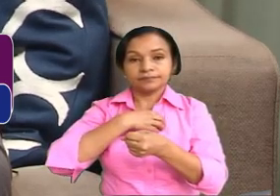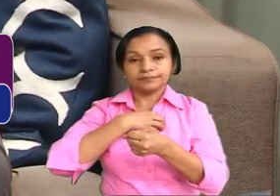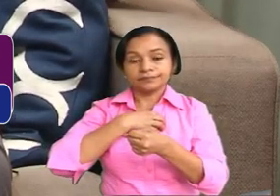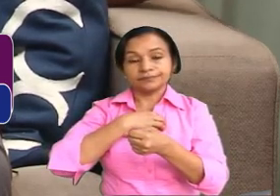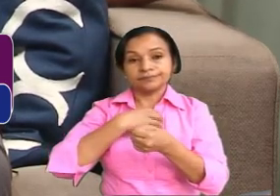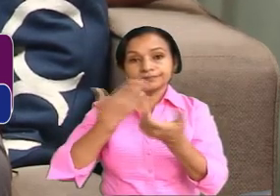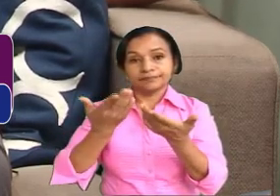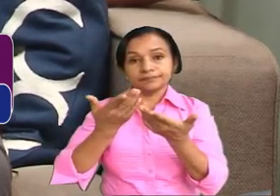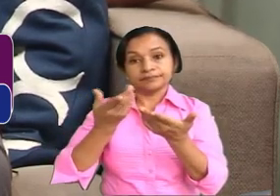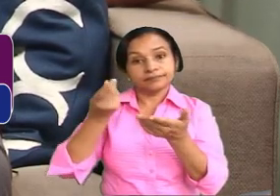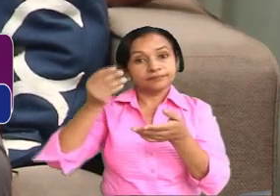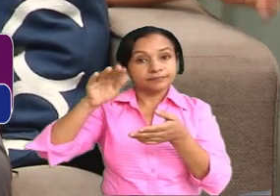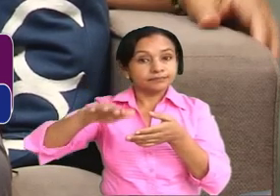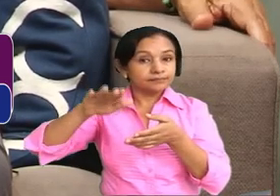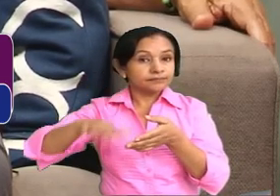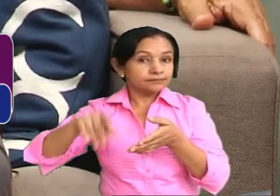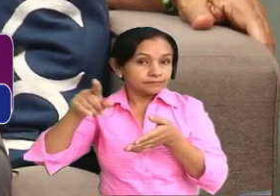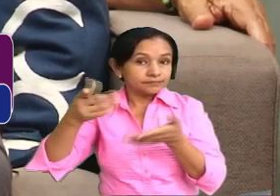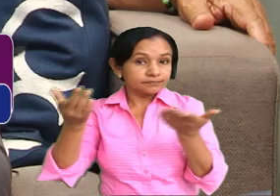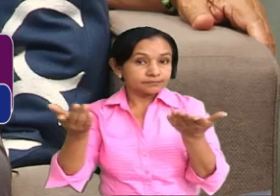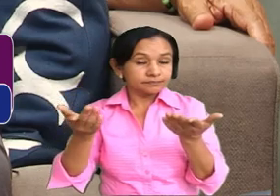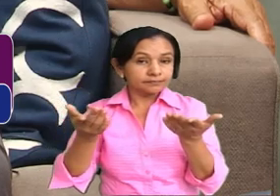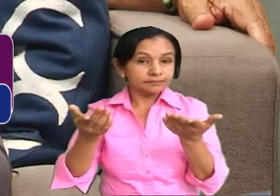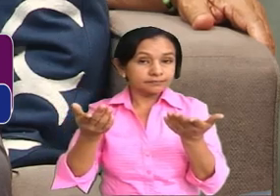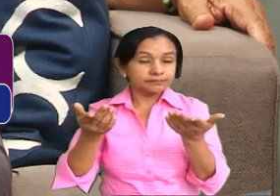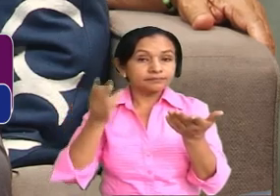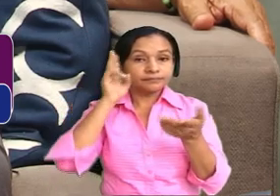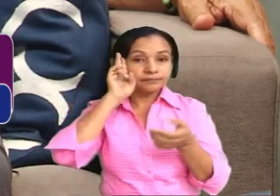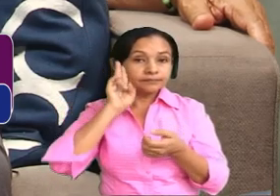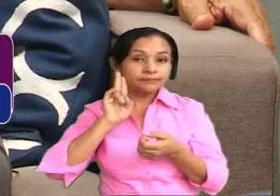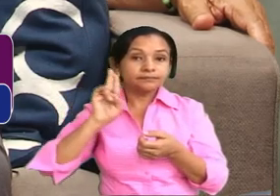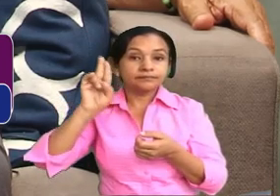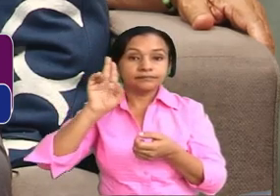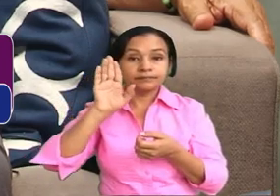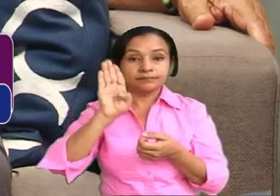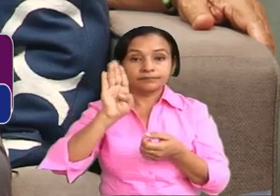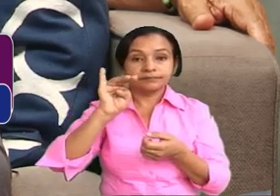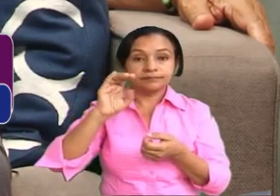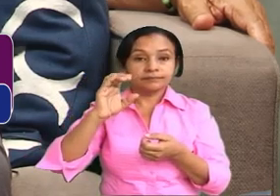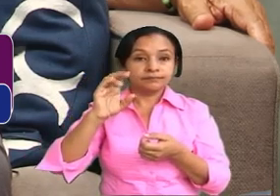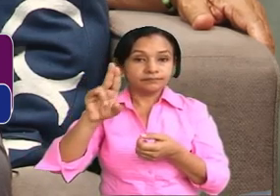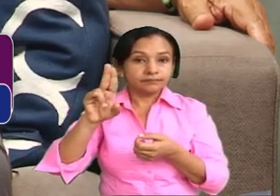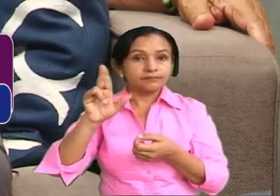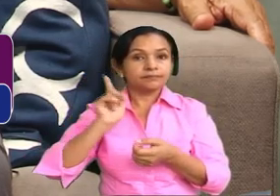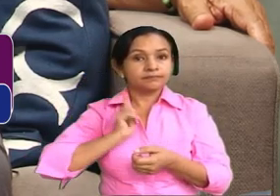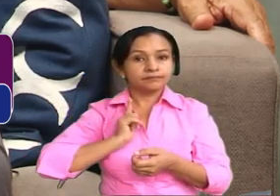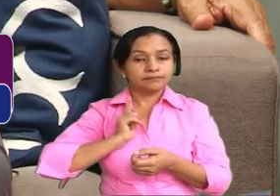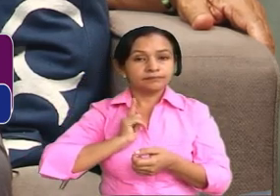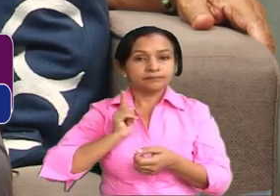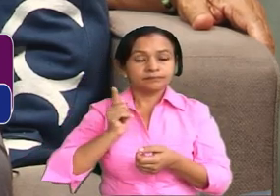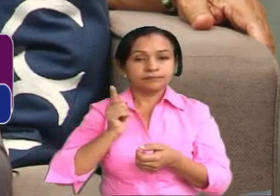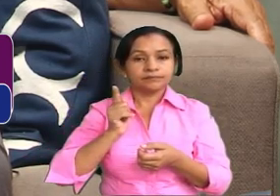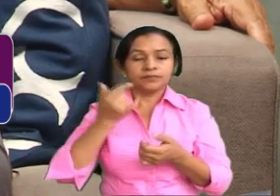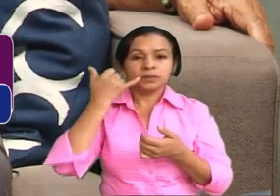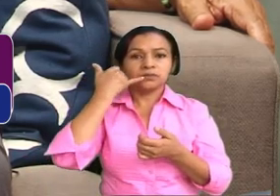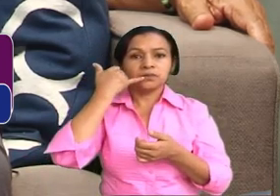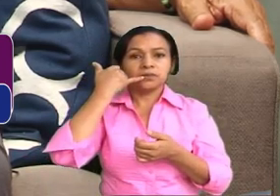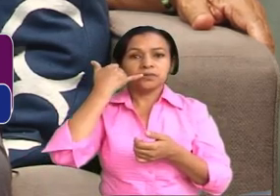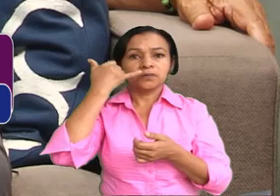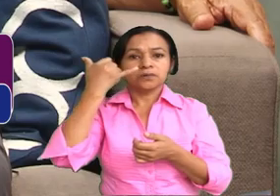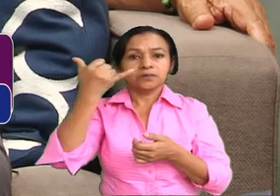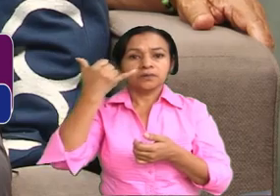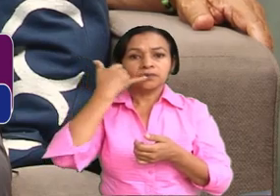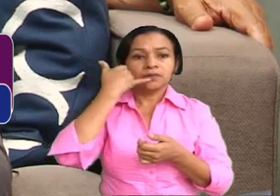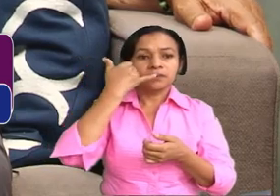menos a él. Claro, claro. Sí. ¿Cómo será que a través de la Universidad Vicus también ya tenemos un call center?